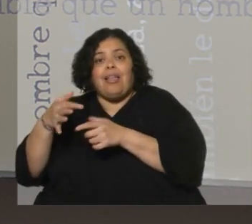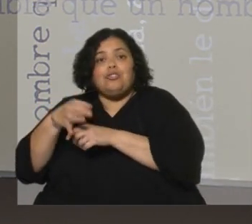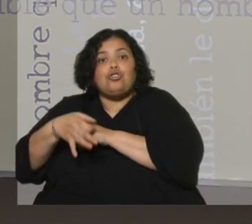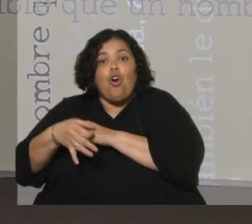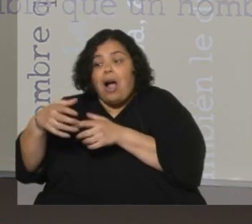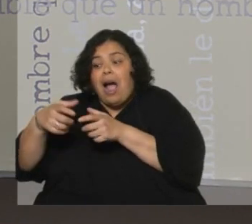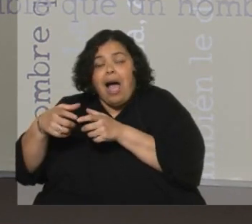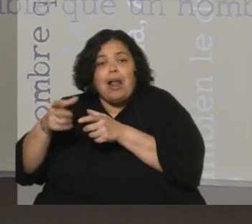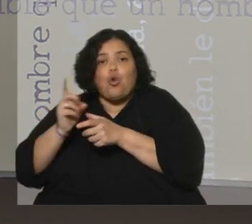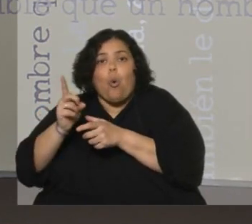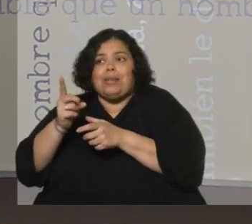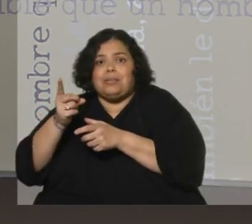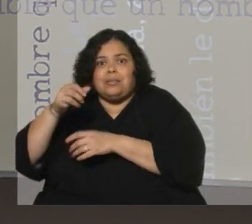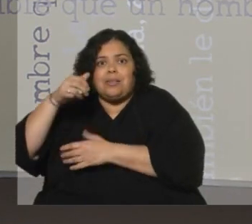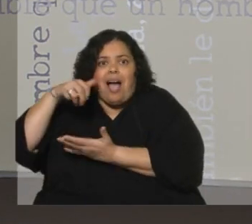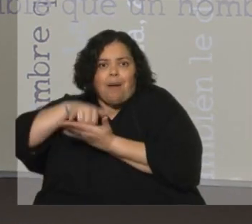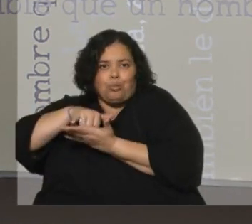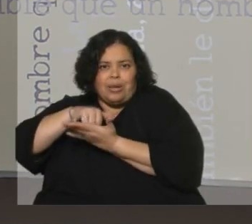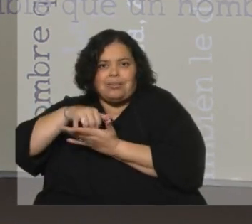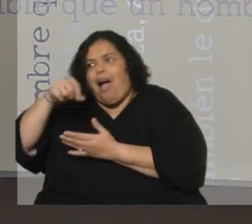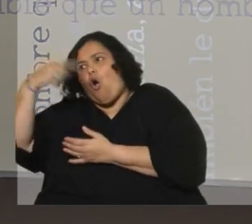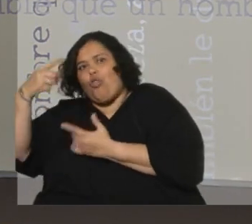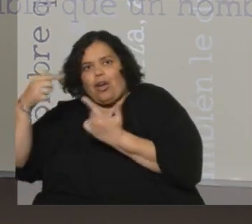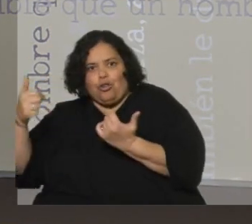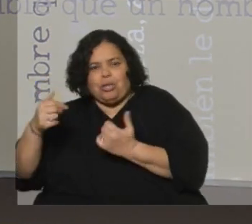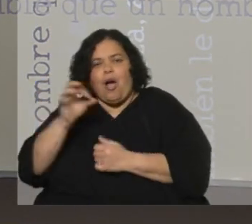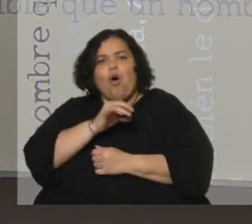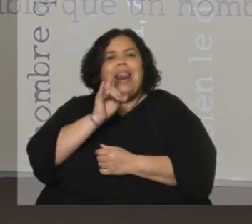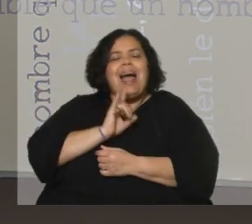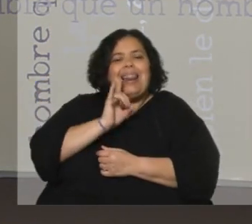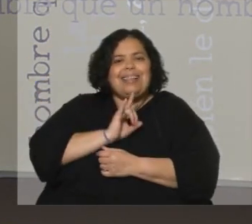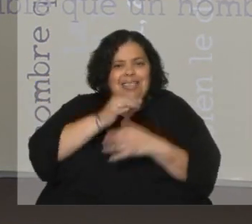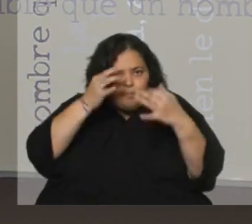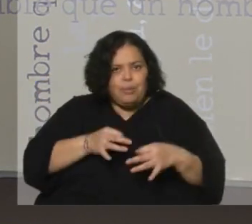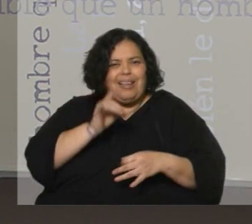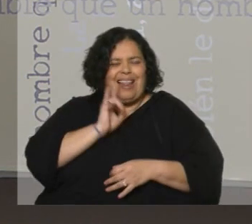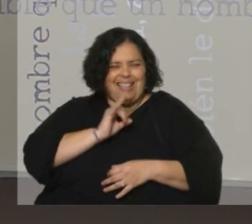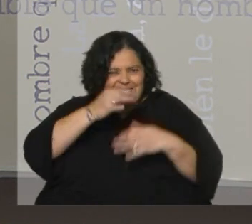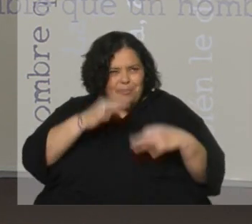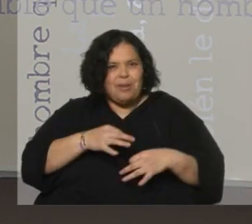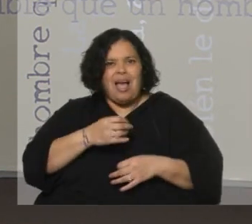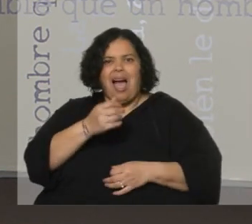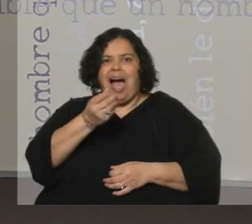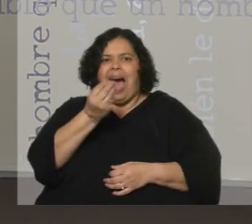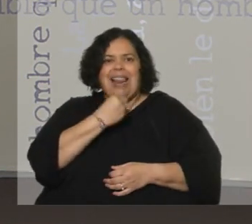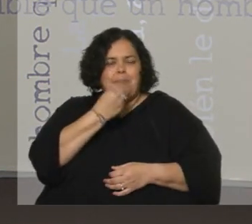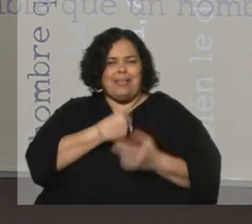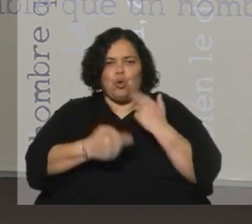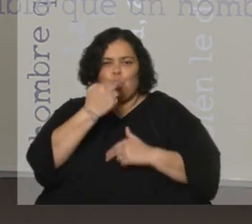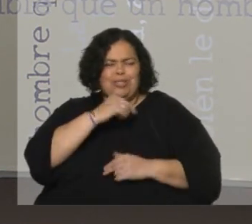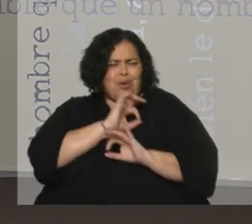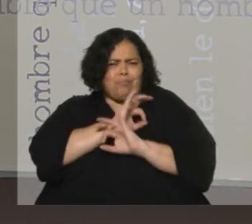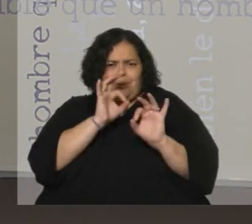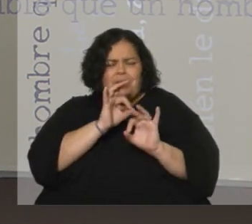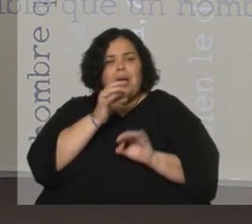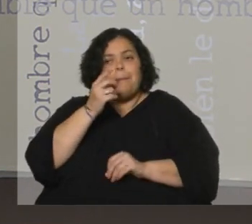realmente son sanos la carne es un superalimento la leche es un superalimento tienen proteínas vitaminas Bueno un montón de cosas que que